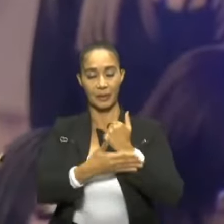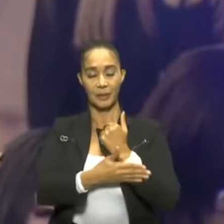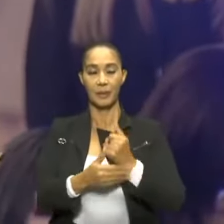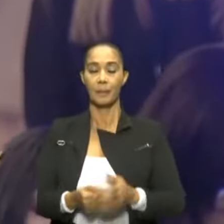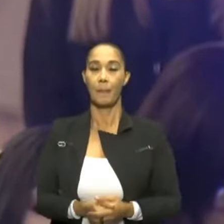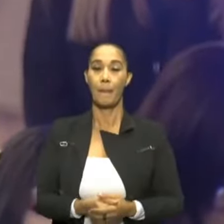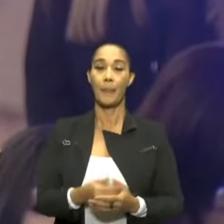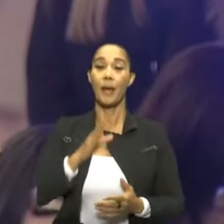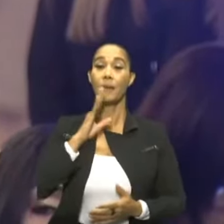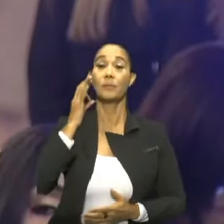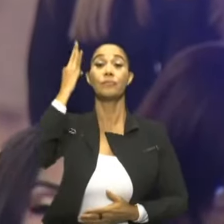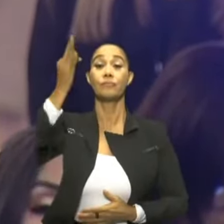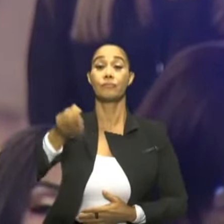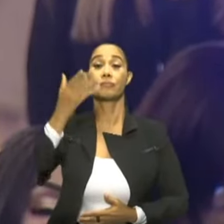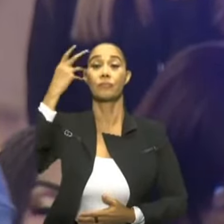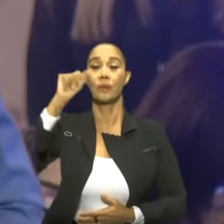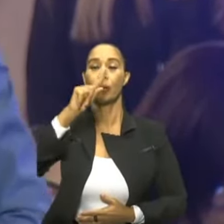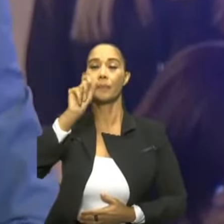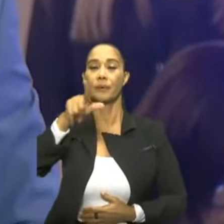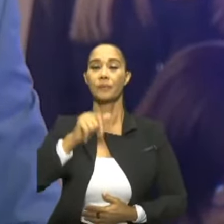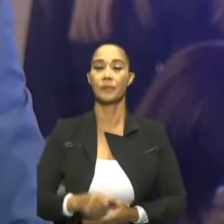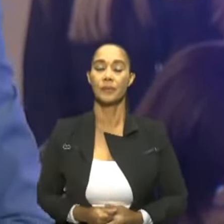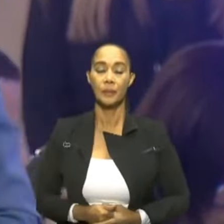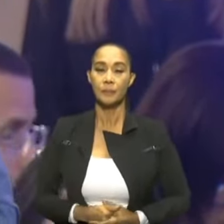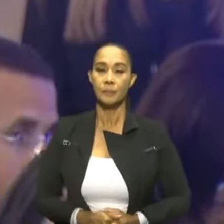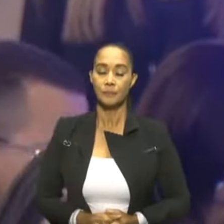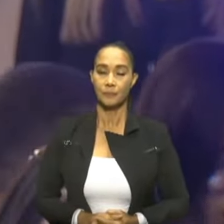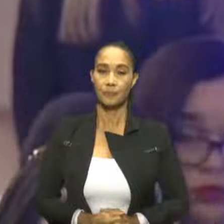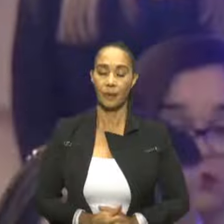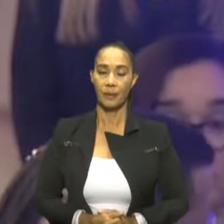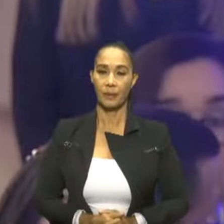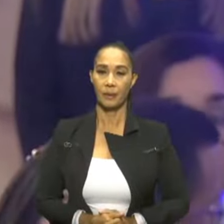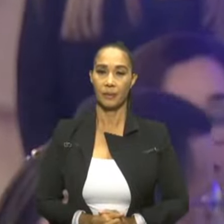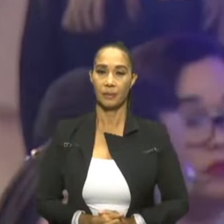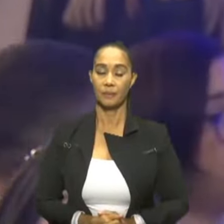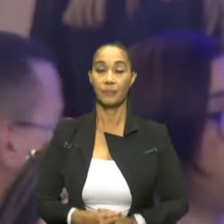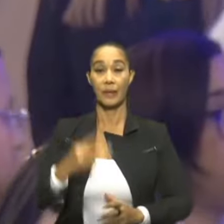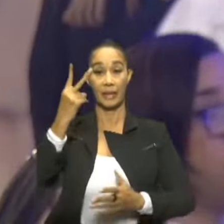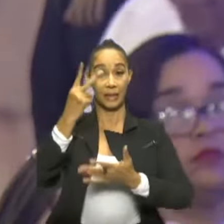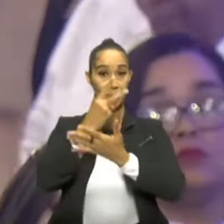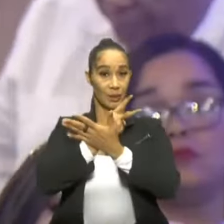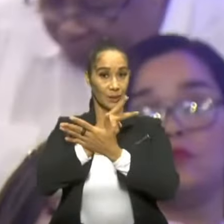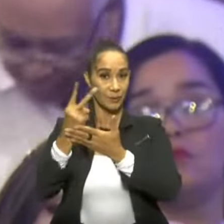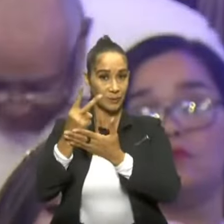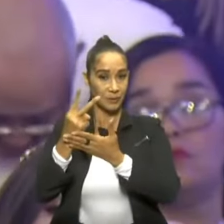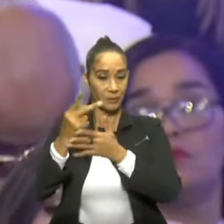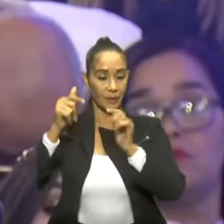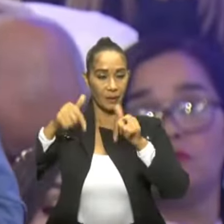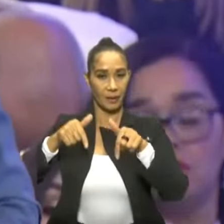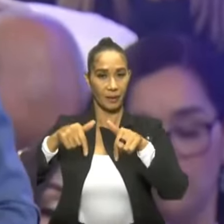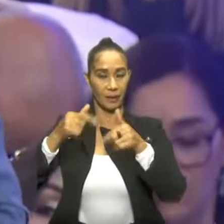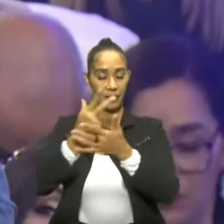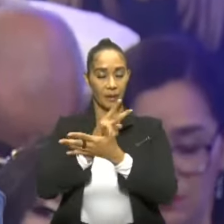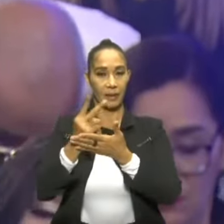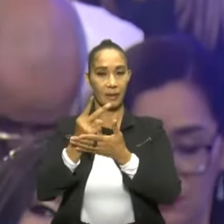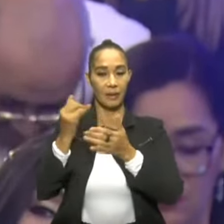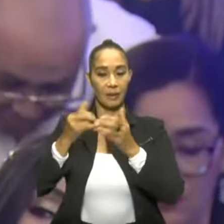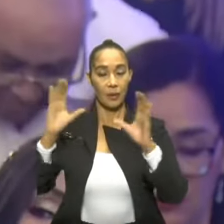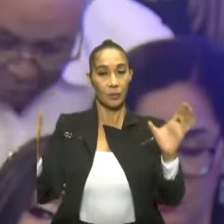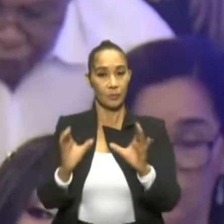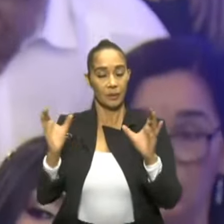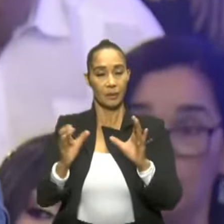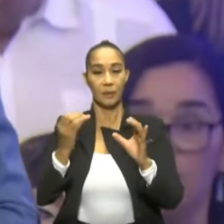hablando de futuro presidente una pregunta mire hacen dos semanas aquí se se llevó a cabo un